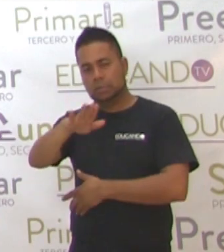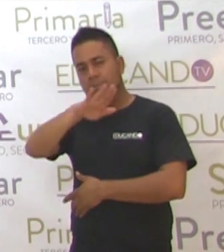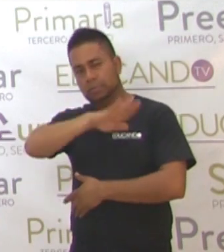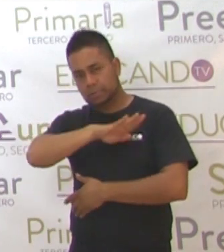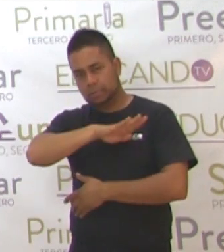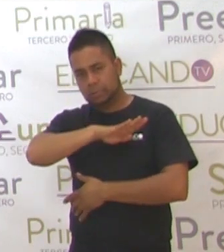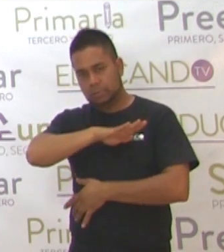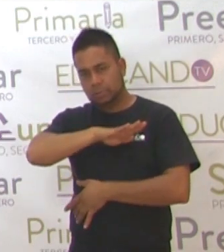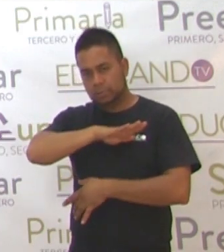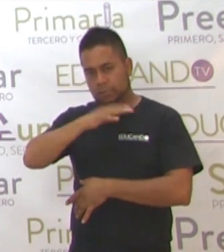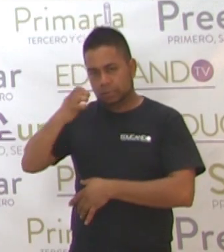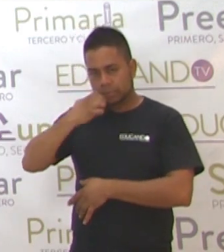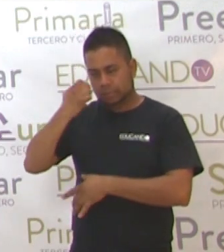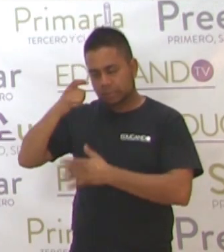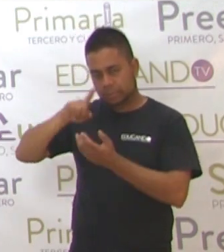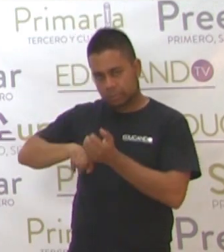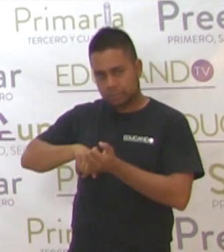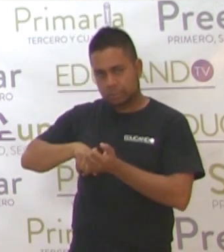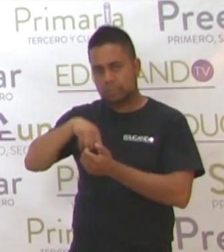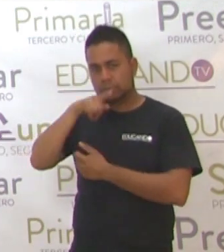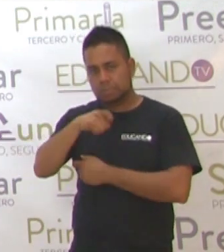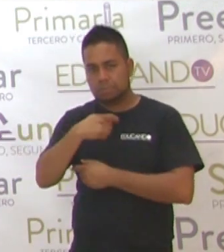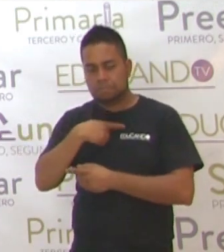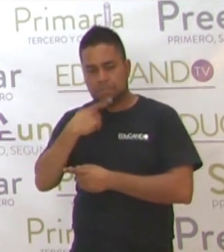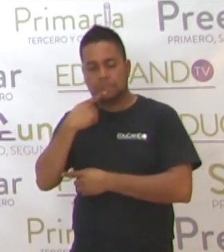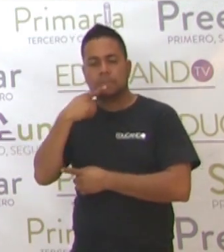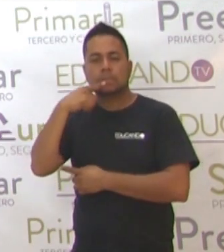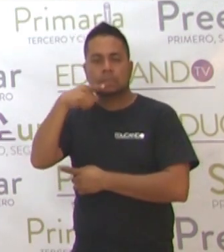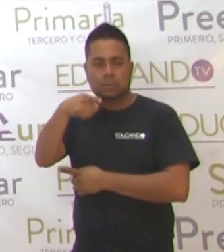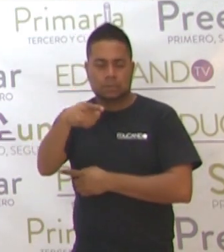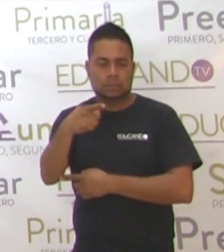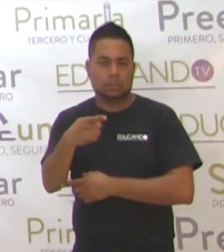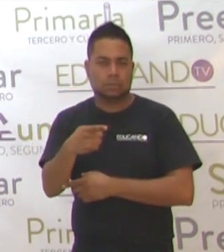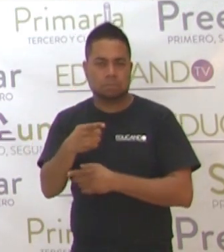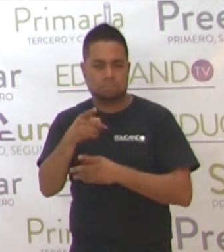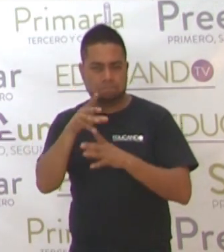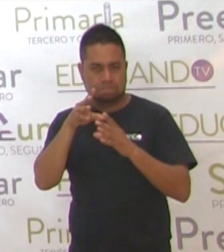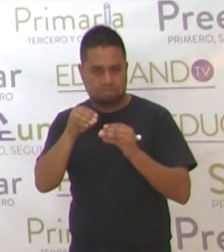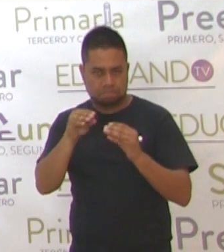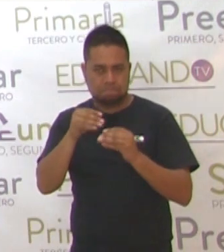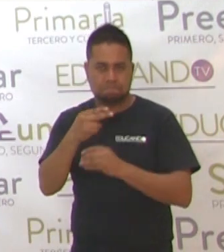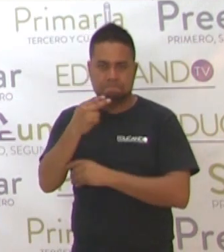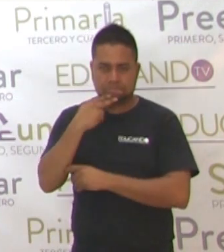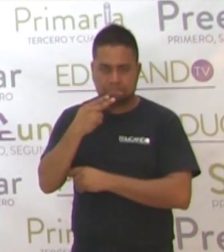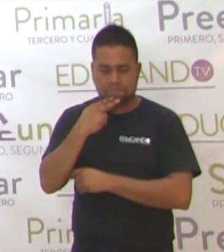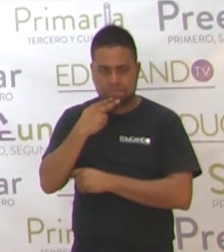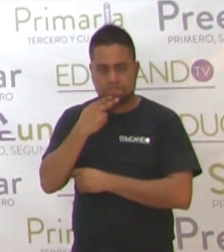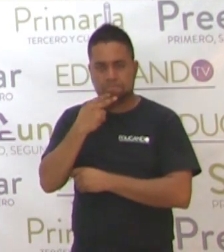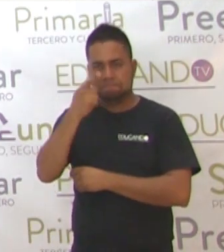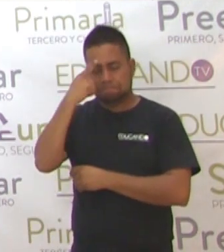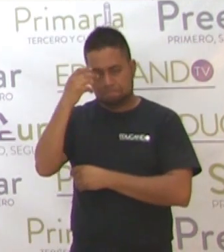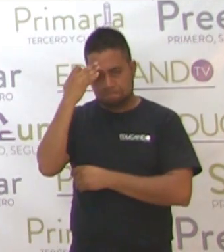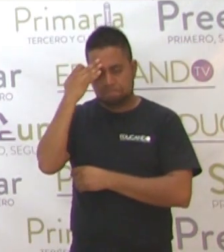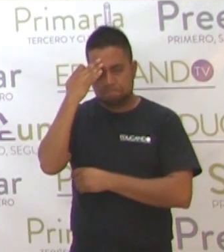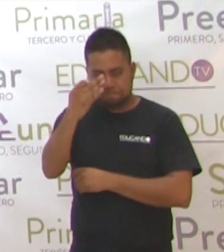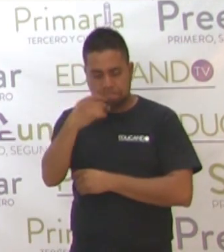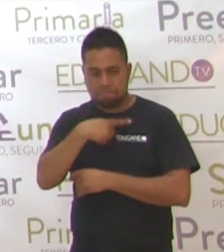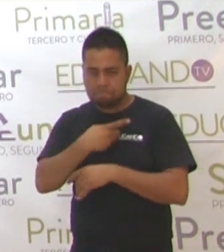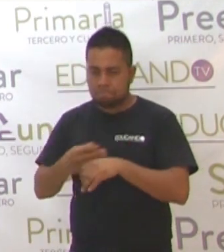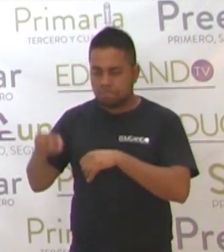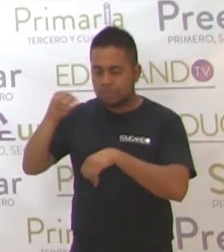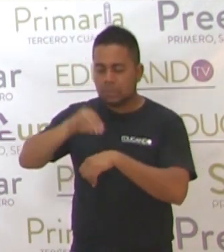en mi escuela hice la referencia utilizando el díptico de tiempo el dexis de tiempo